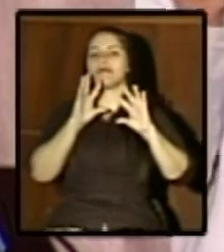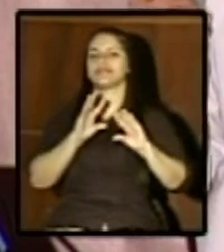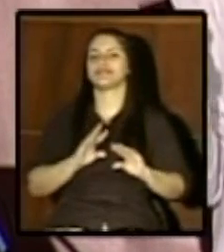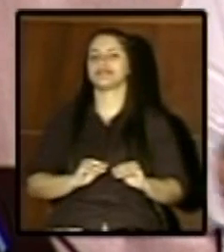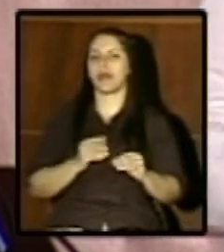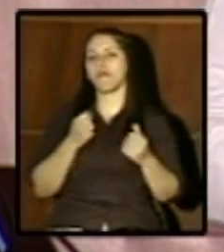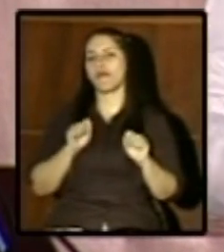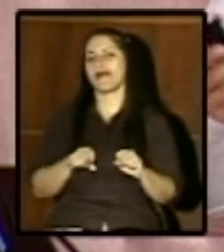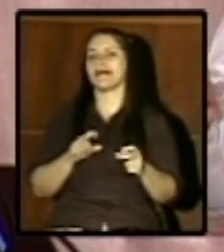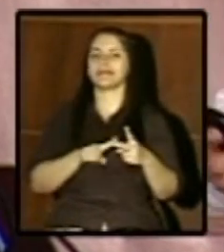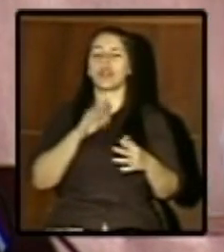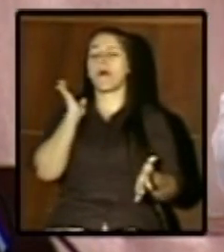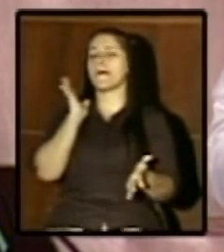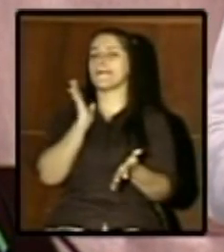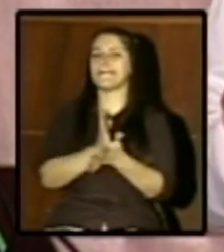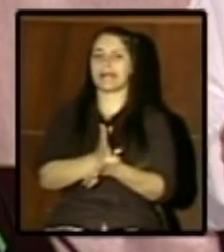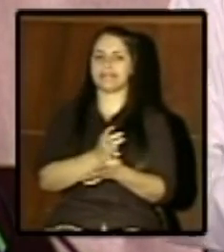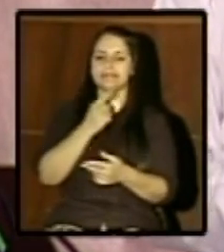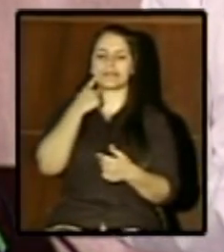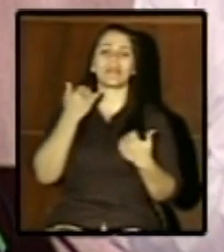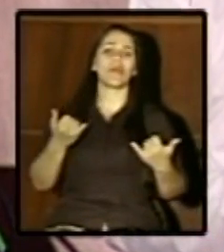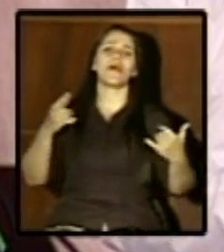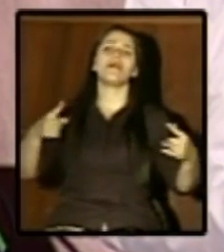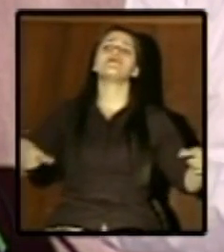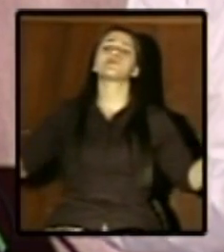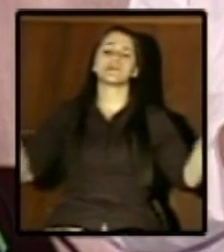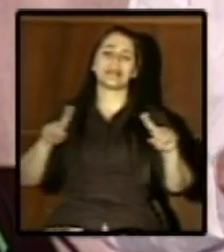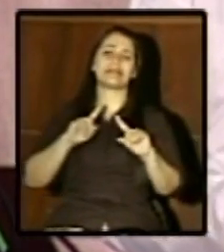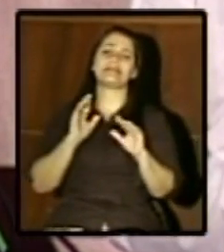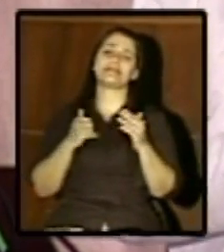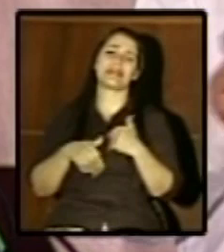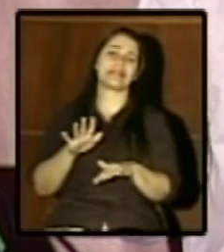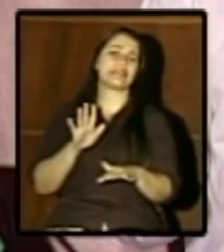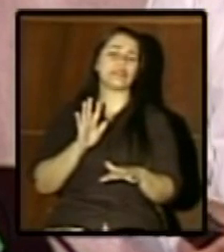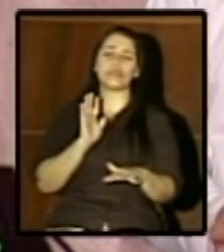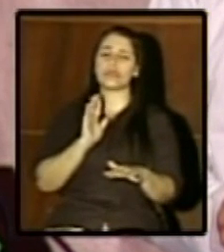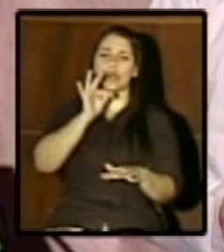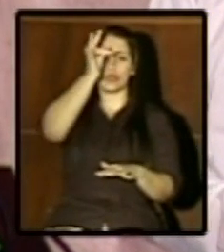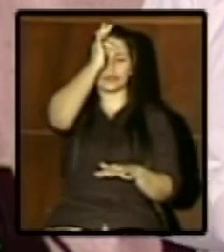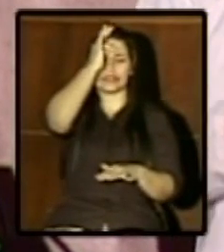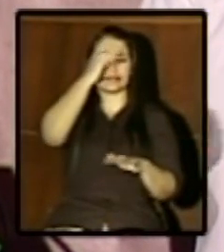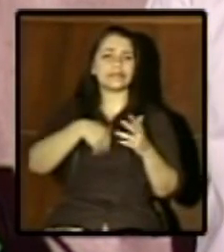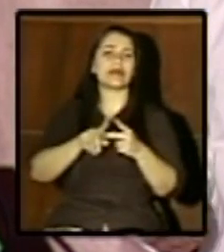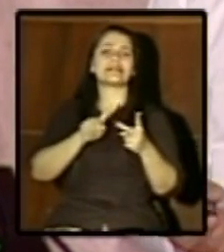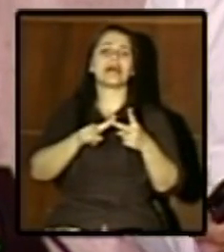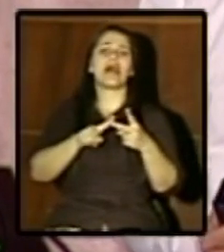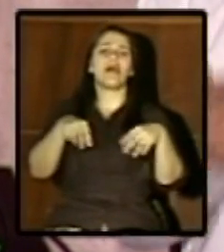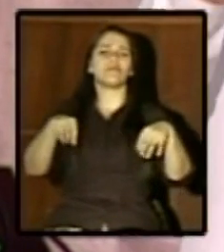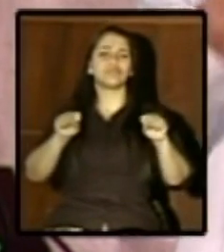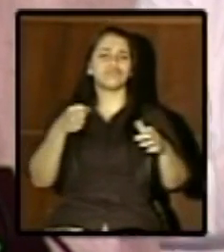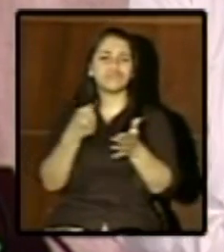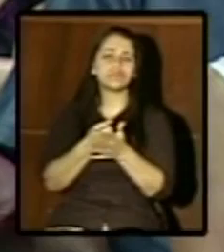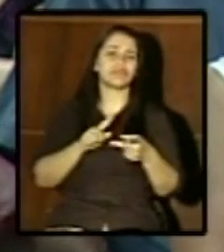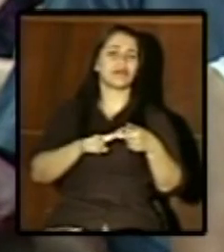gastando la herramienta, pues por así decirlo. Y el traumatismo, hoy en día nosotros lidiamos constantemente en el hospital con pacientes con traumas